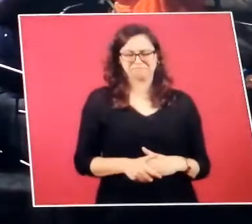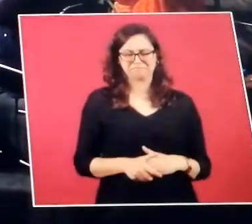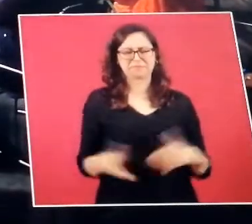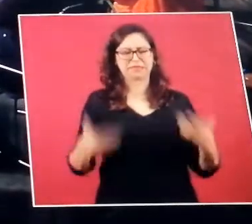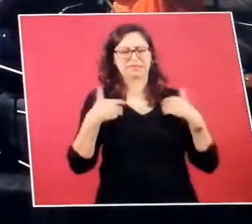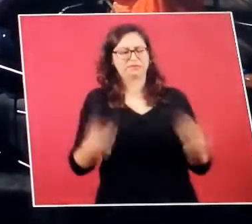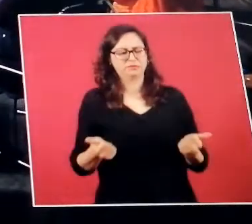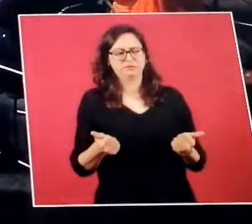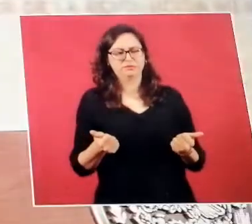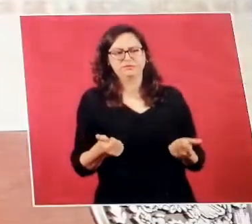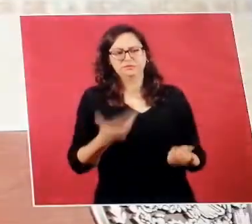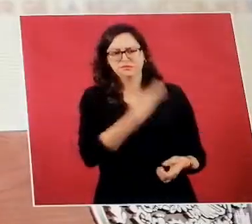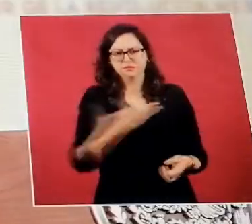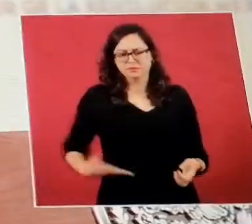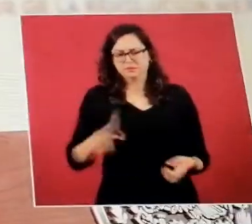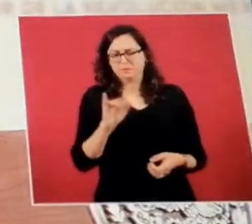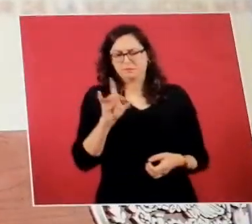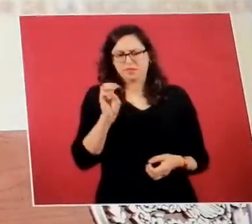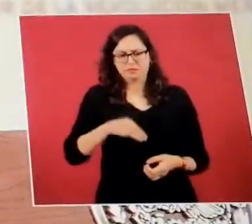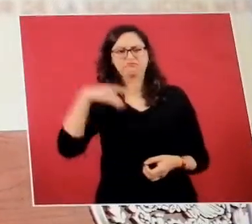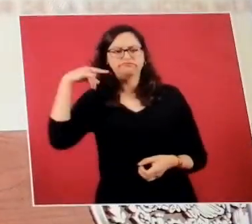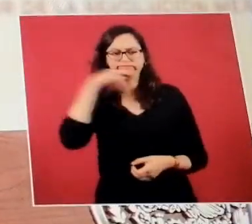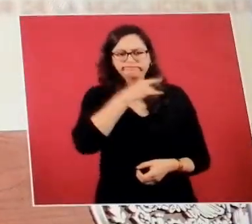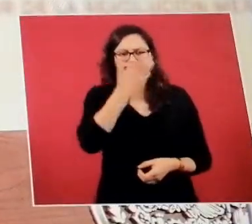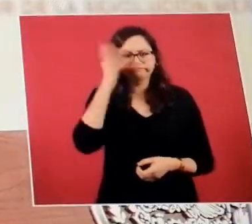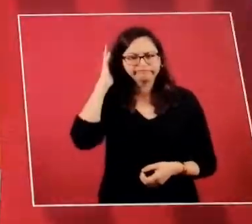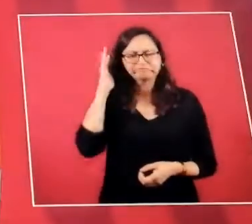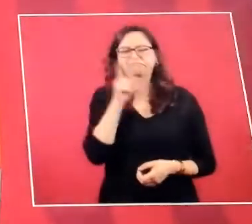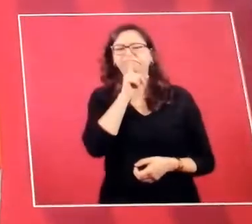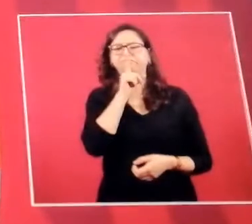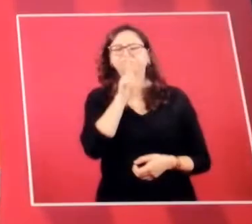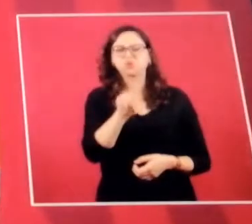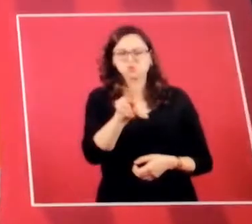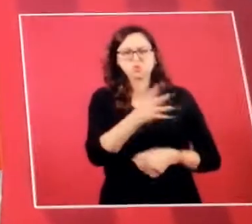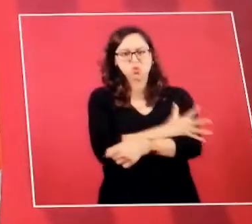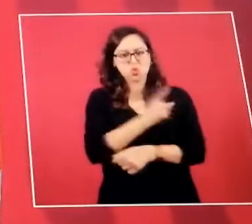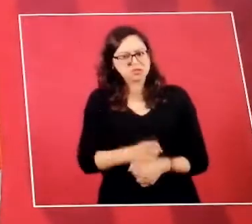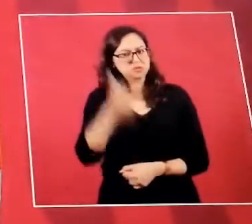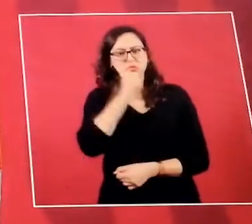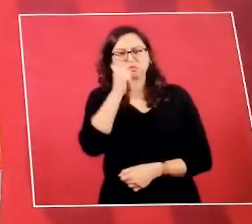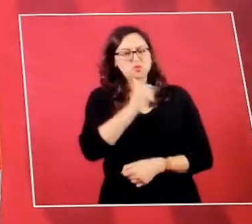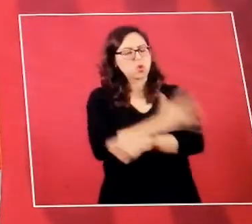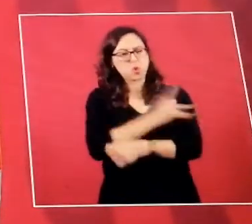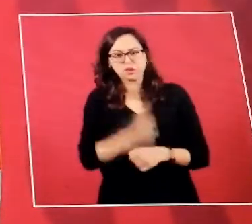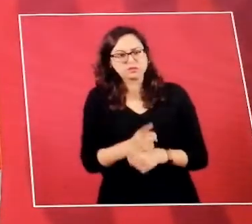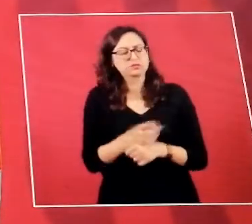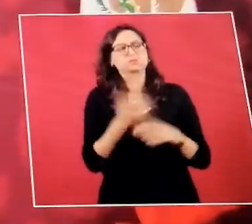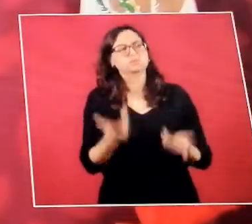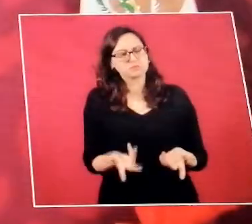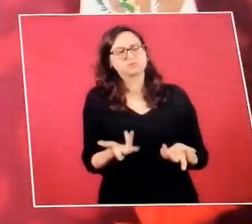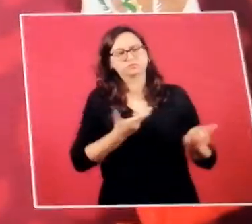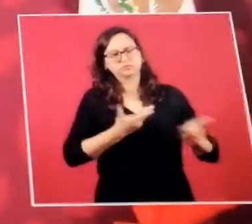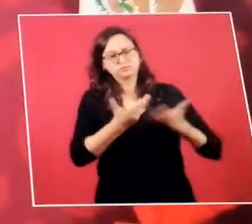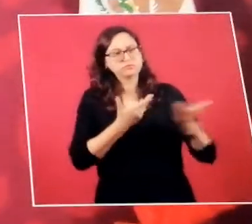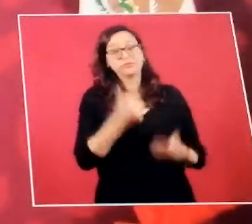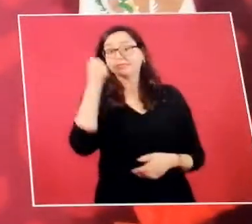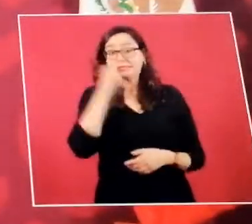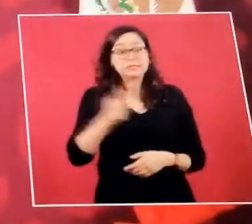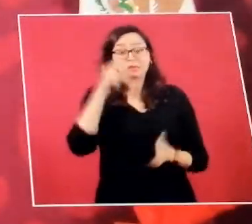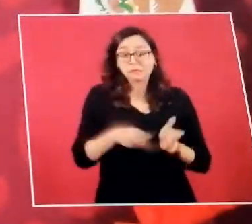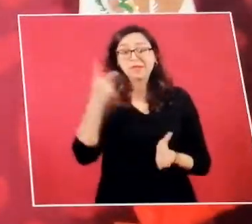él no tiene un doble discurso. En nuestra relación ha habido sinceridad. Y siempre lo primero que me